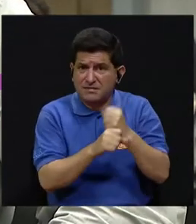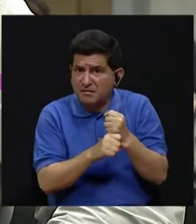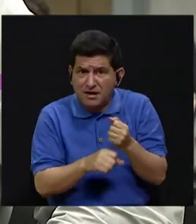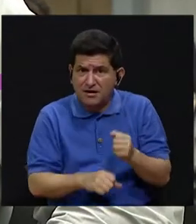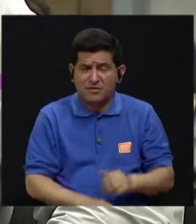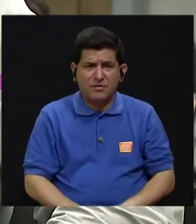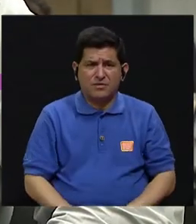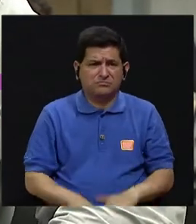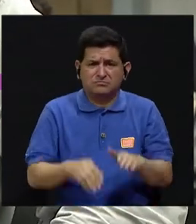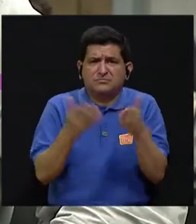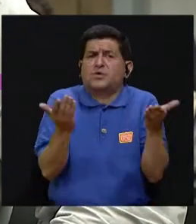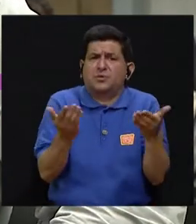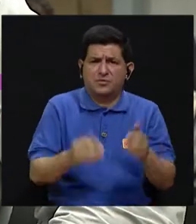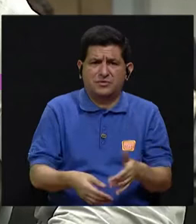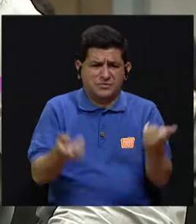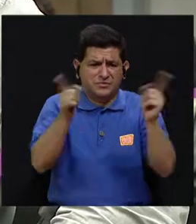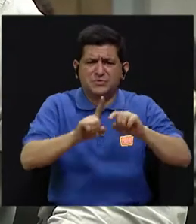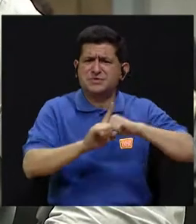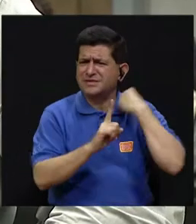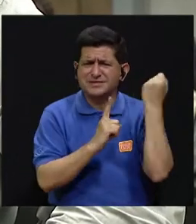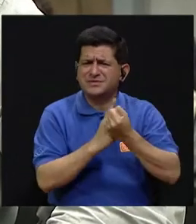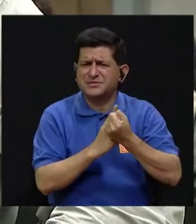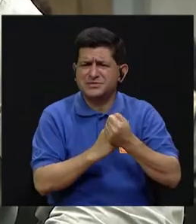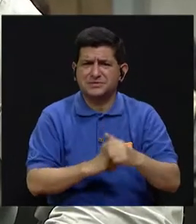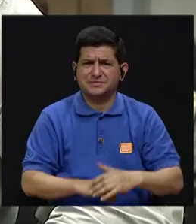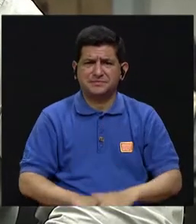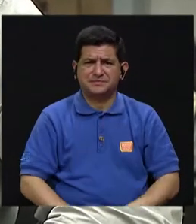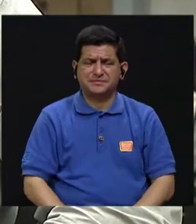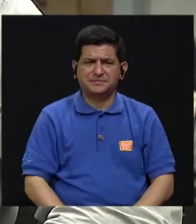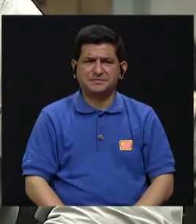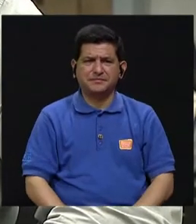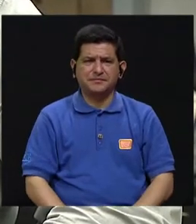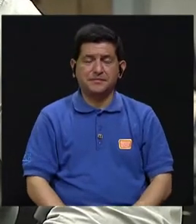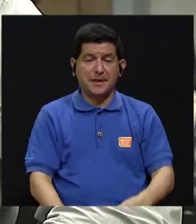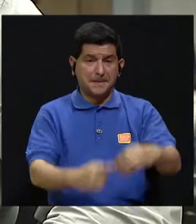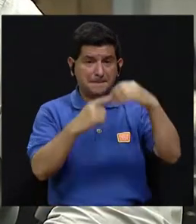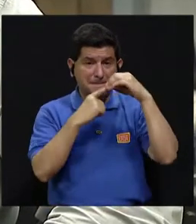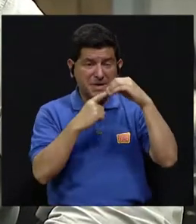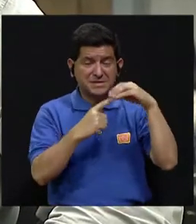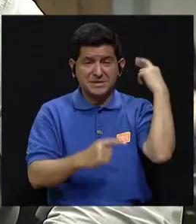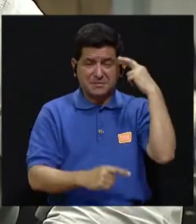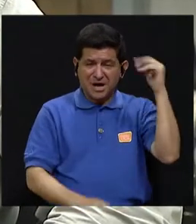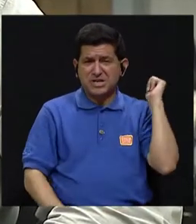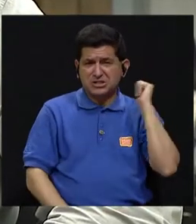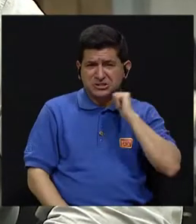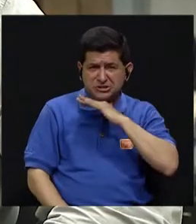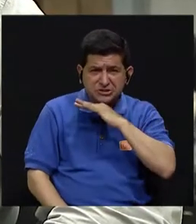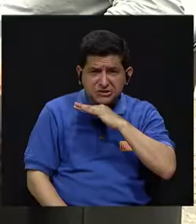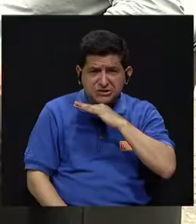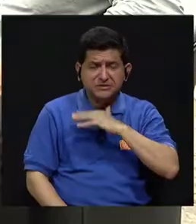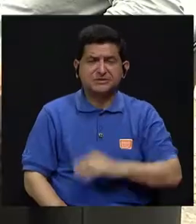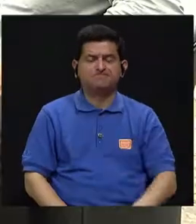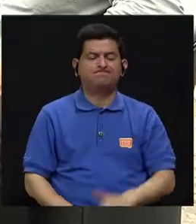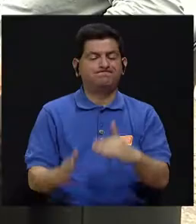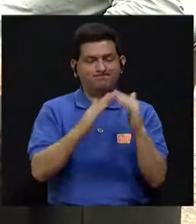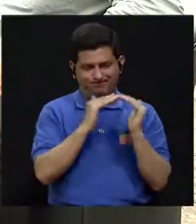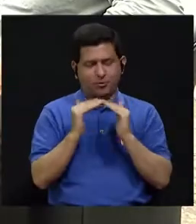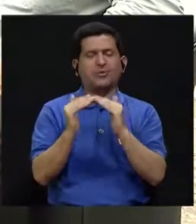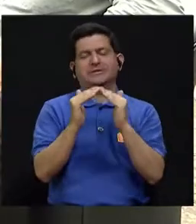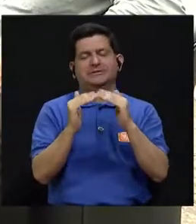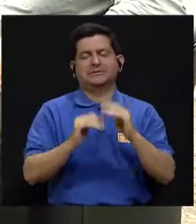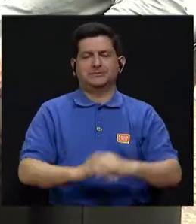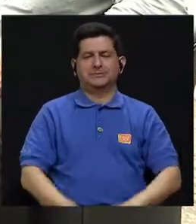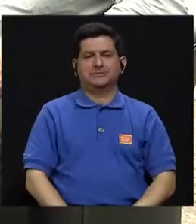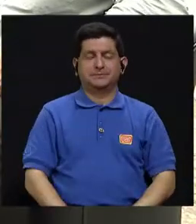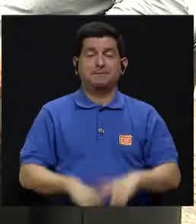trabajos? ¿Cómo es? ¿Qué ocurre? Bueno, una de las principales fuentes de contaminación precisamente es la población. O